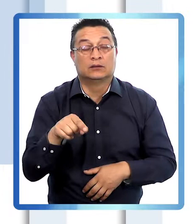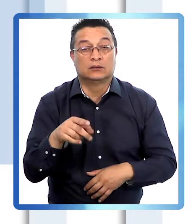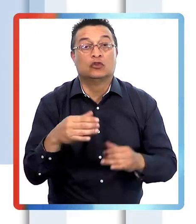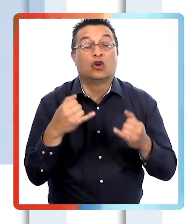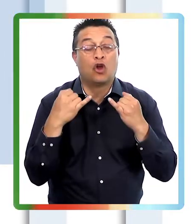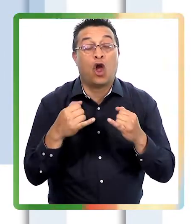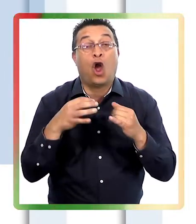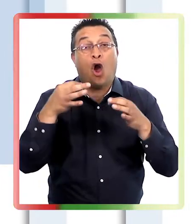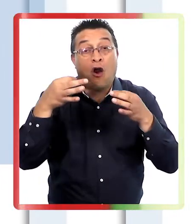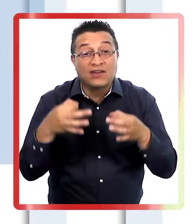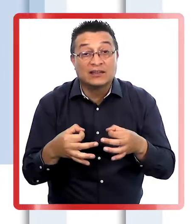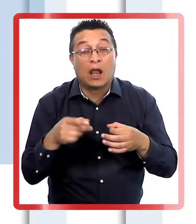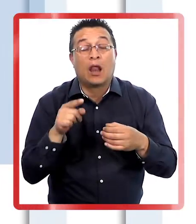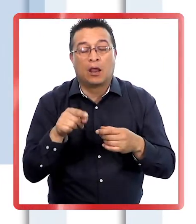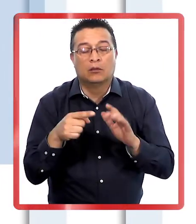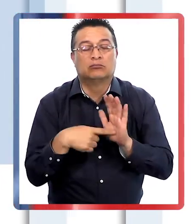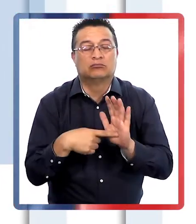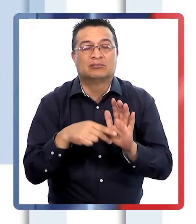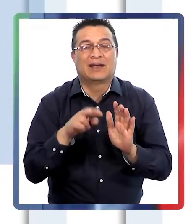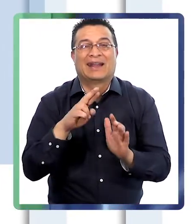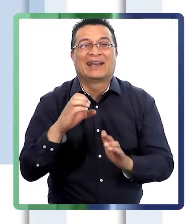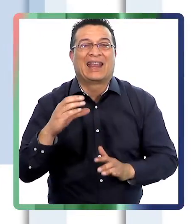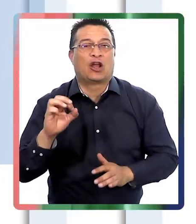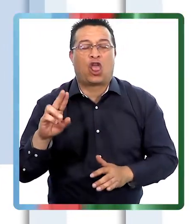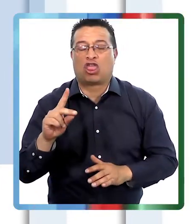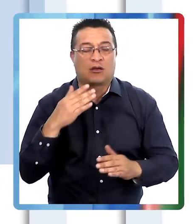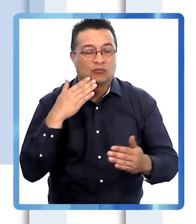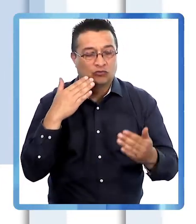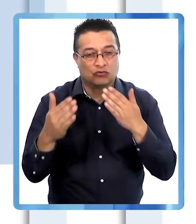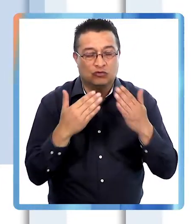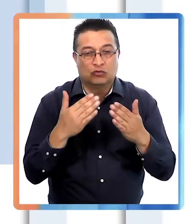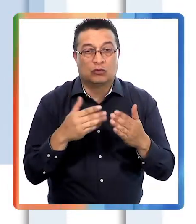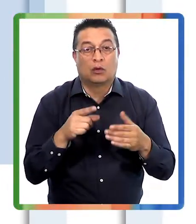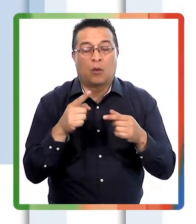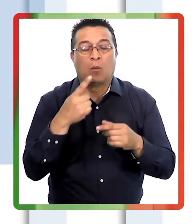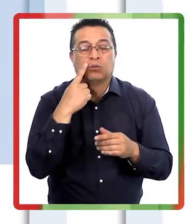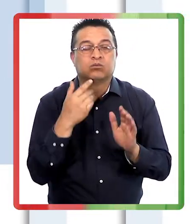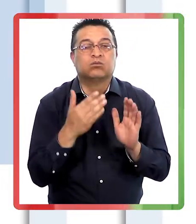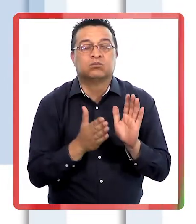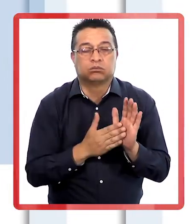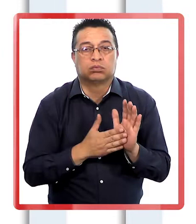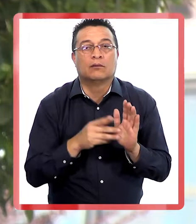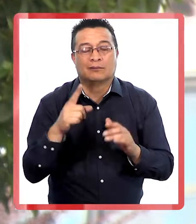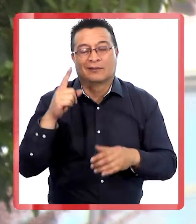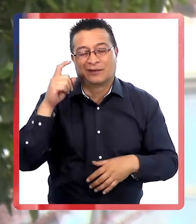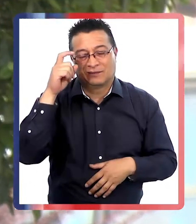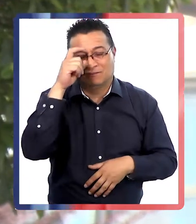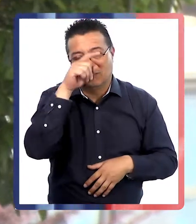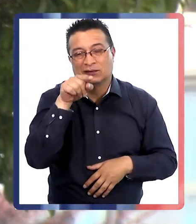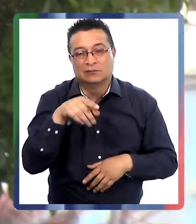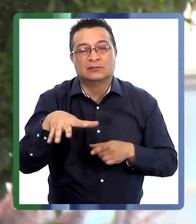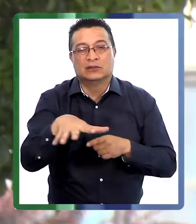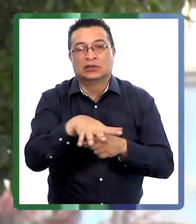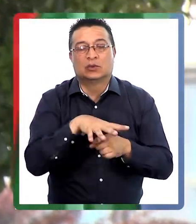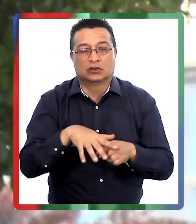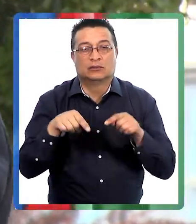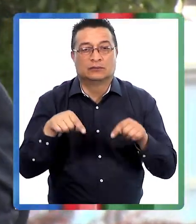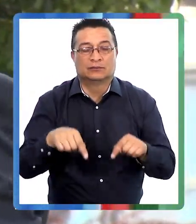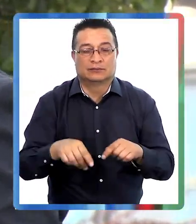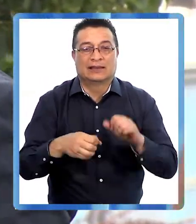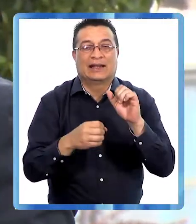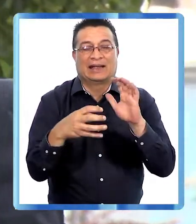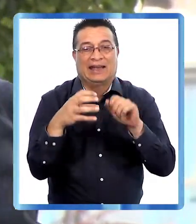oficiales muestran cifras récord de contagios, lo que evidencia el complejo escenario que enfrenta esta